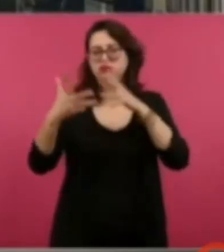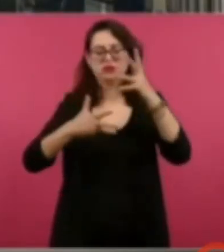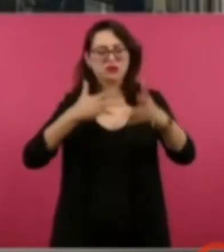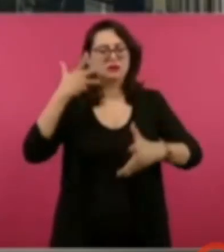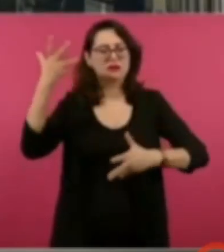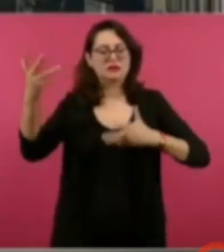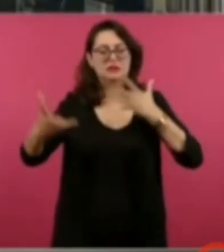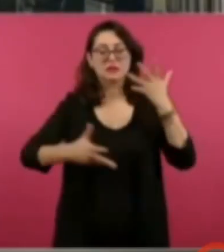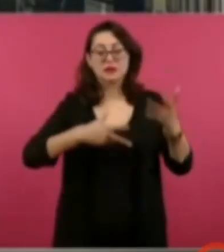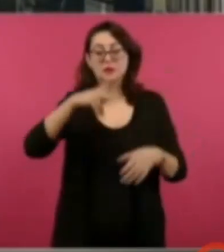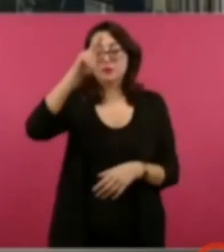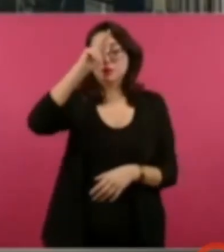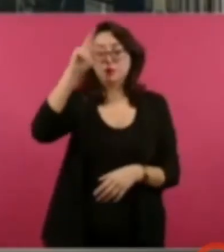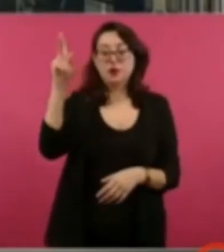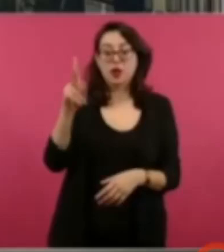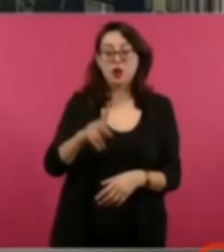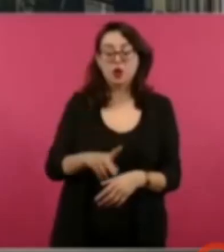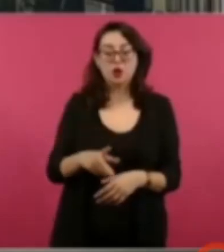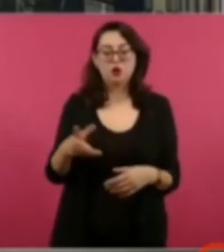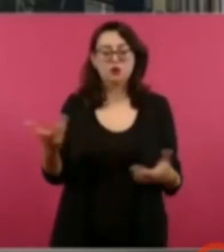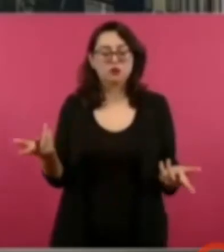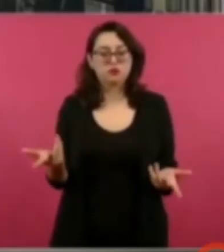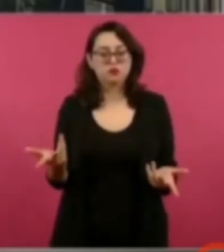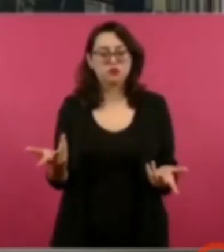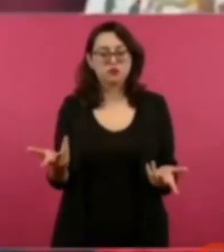hubo un presidente que declaró la guerra